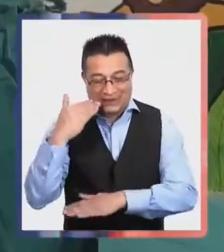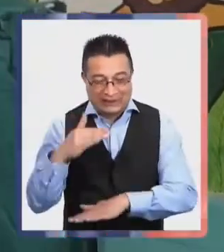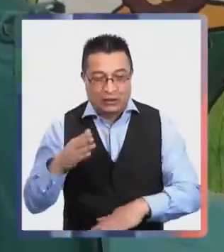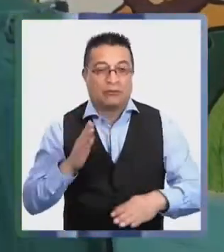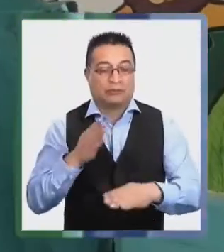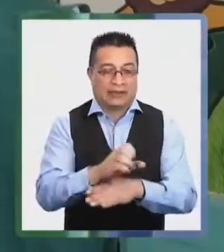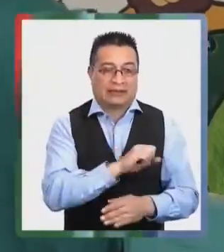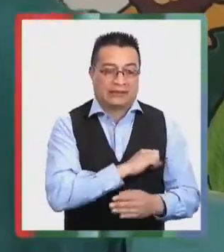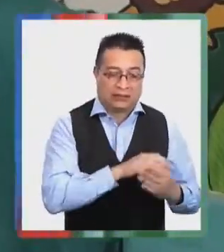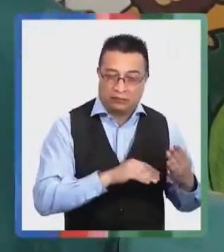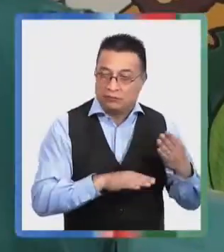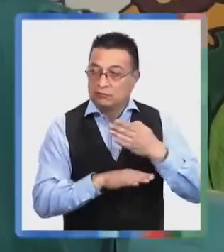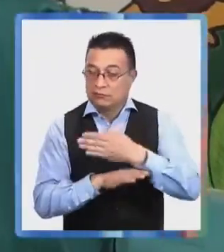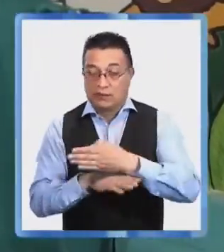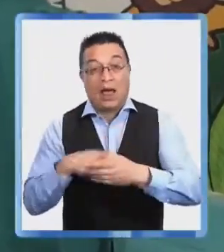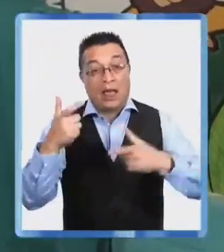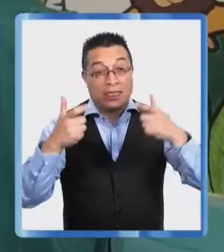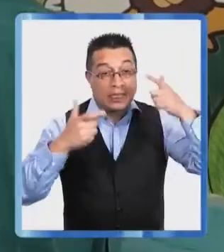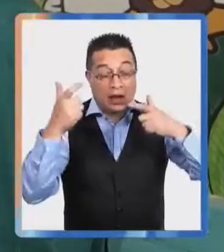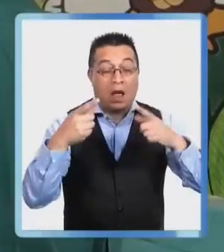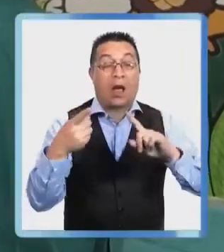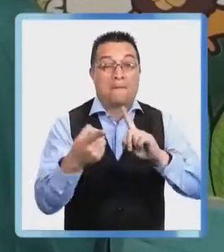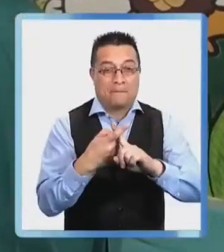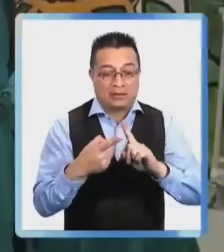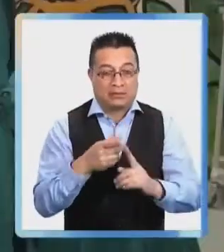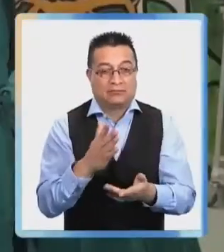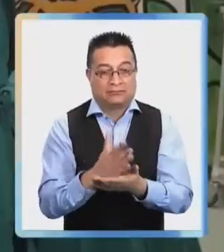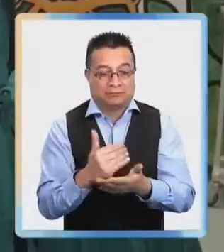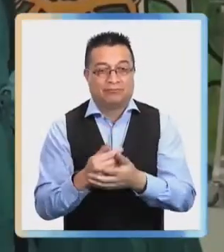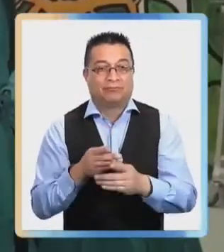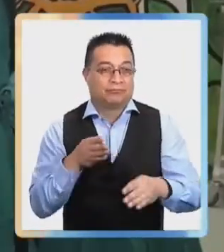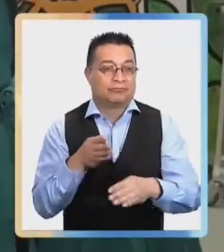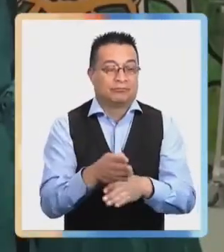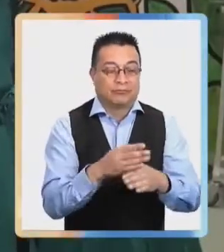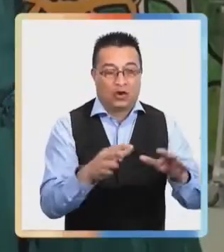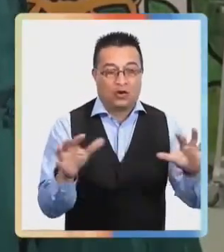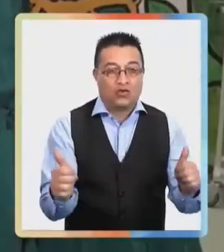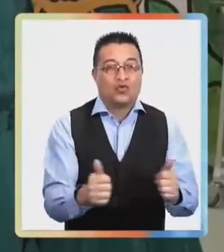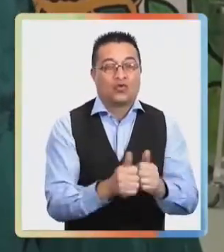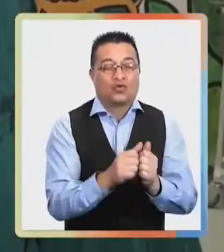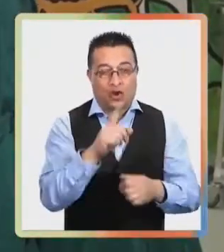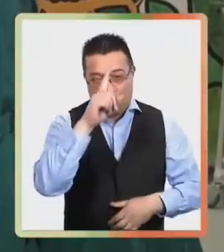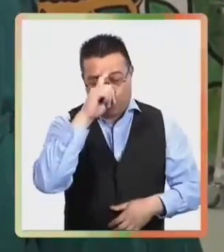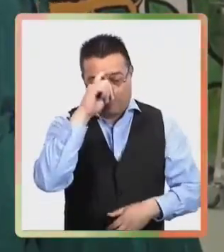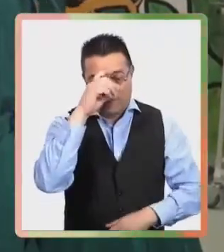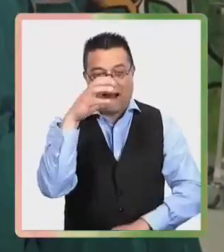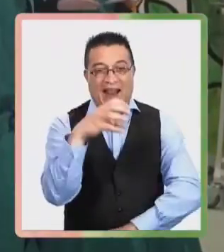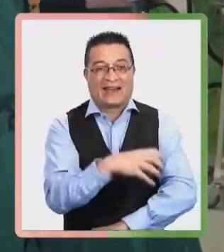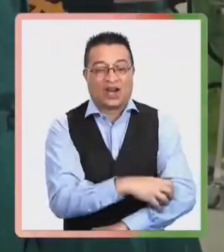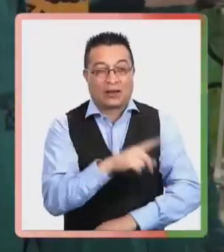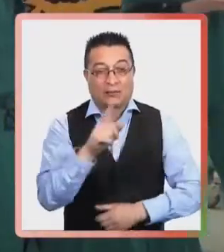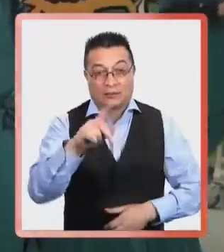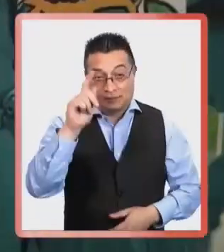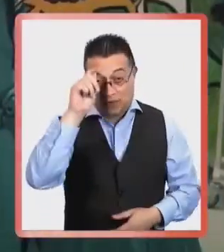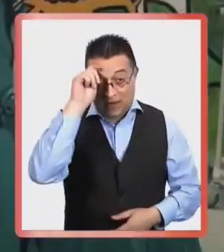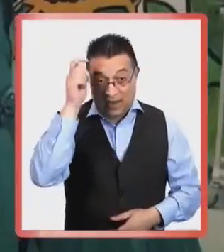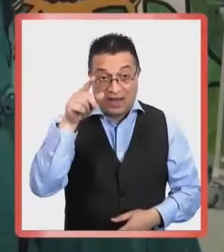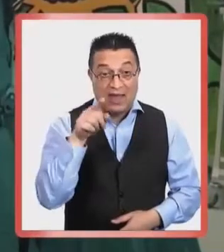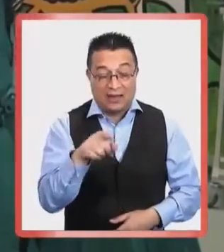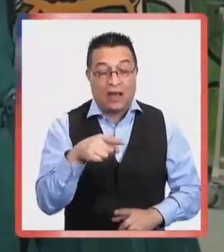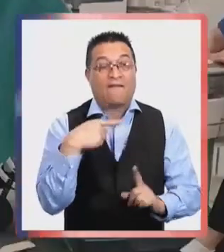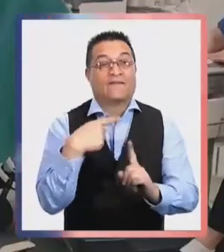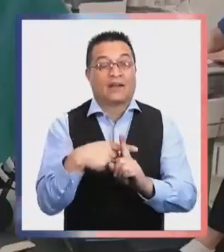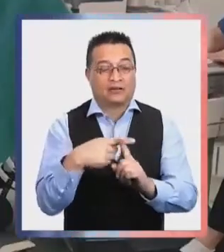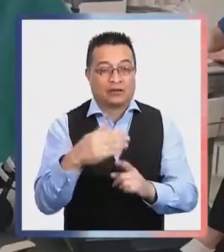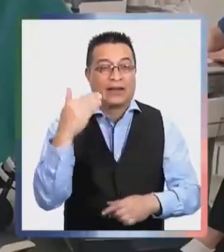Infantil viajaban desde Santiago a Talca para participar de este operativo médico realizado en conjunto con el Hospital Regional. Una